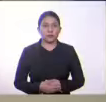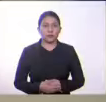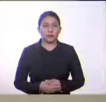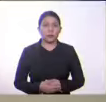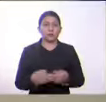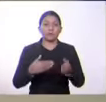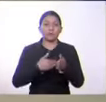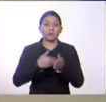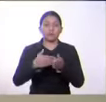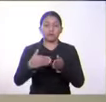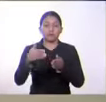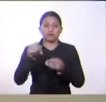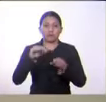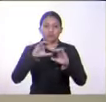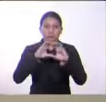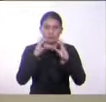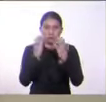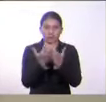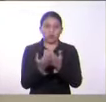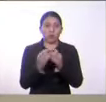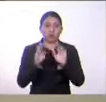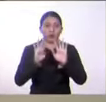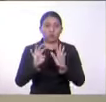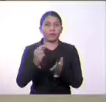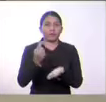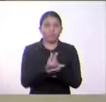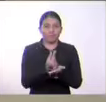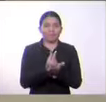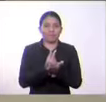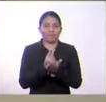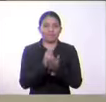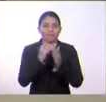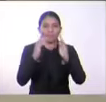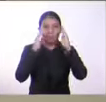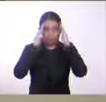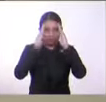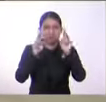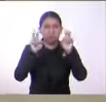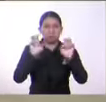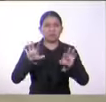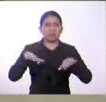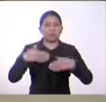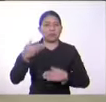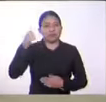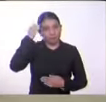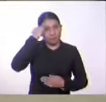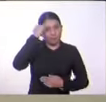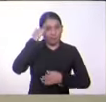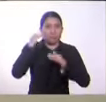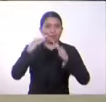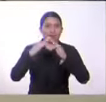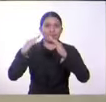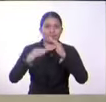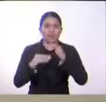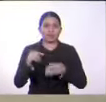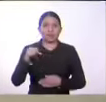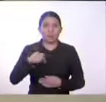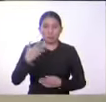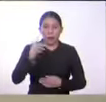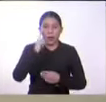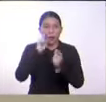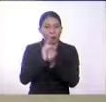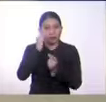Iniciamos la teleclase para noveno grado. Están en sintonía de la franja educativa Aprendamos en Casa. Como ustedes ya bien la